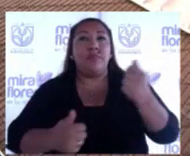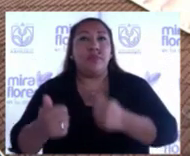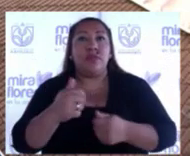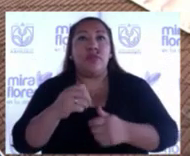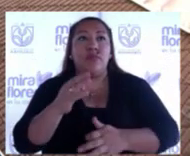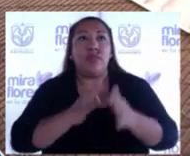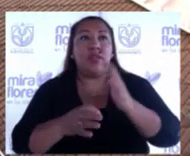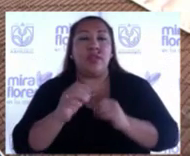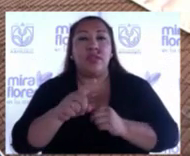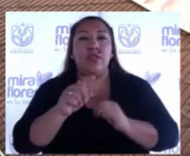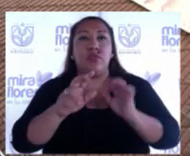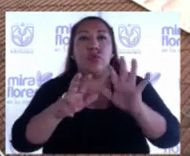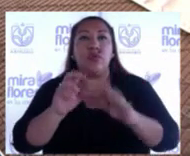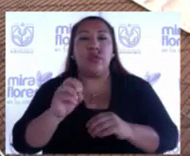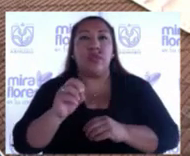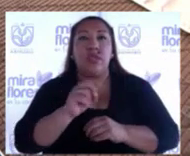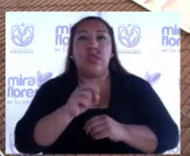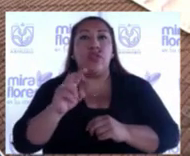Finanzas número